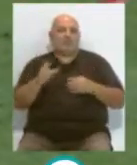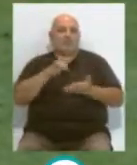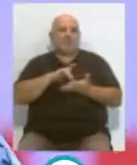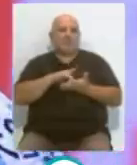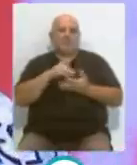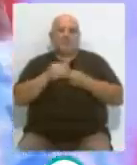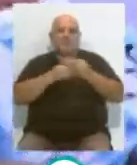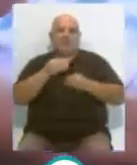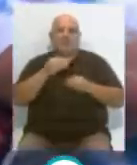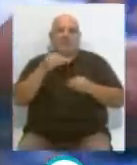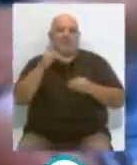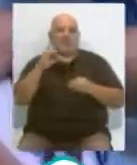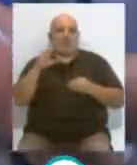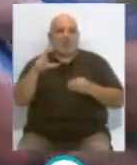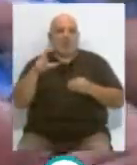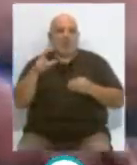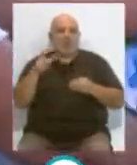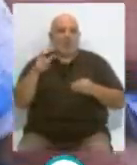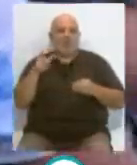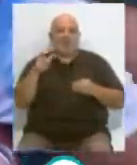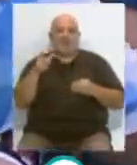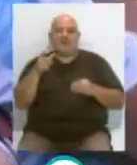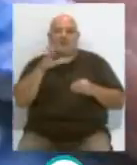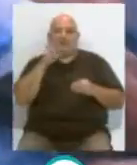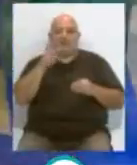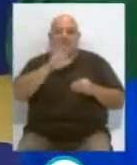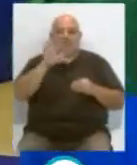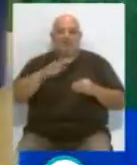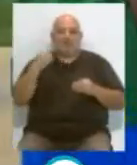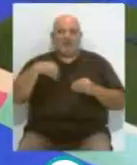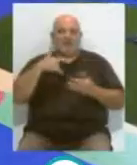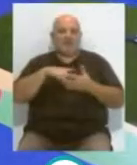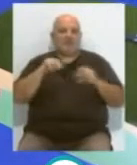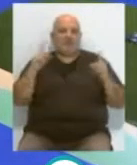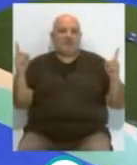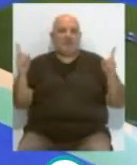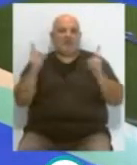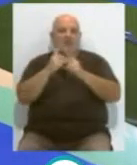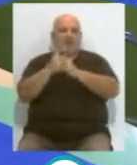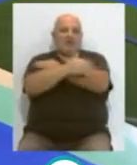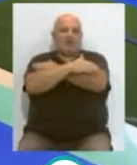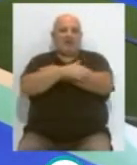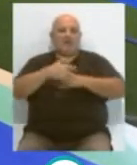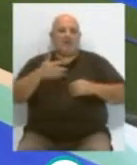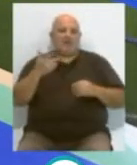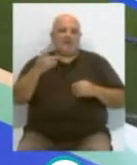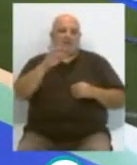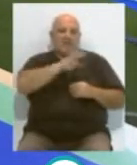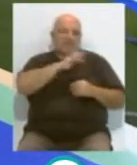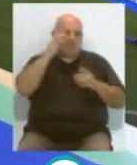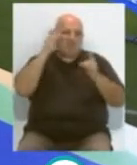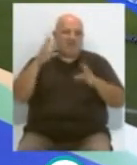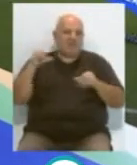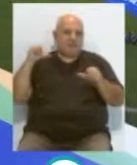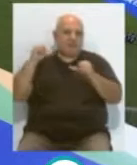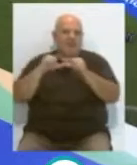tampoco me llamaba mucho la atención. Y bueno, esta imagen, ¿no? De cuando termina, que van todos a abrazar a Messi como diciendo ya te lo merecías después de